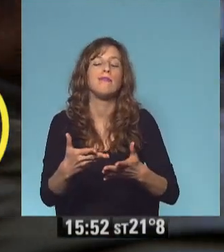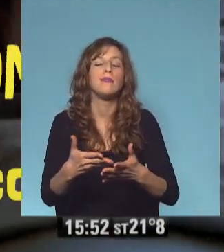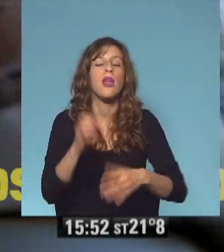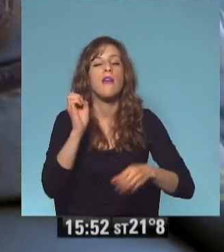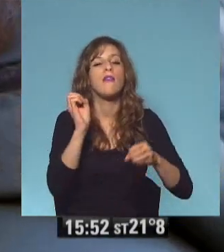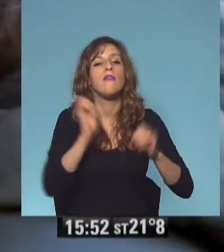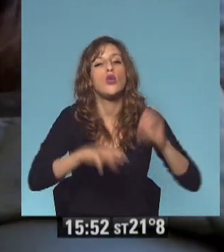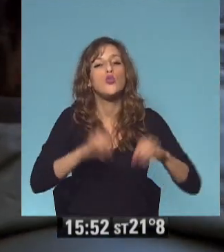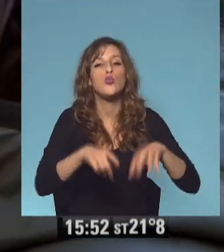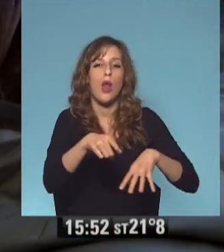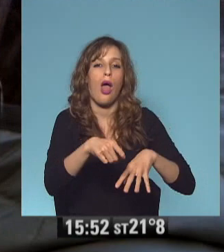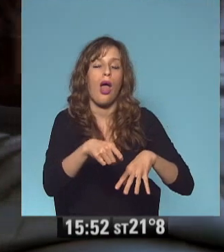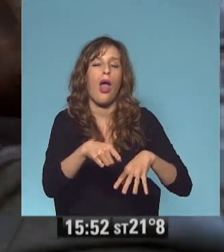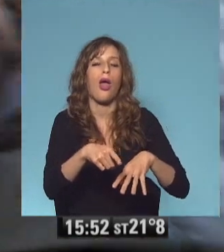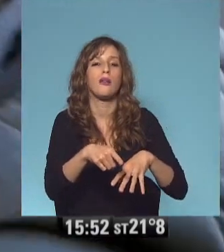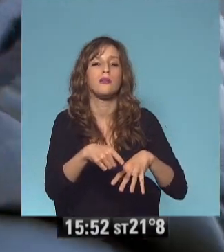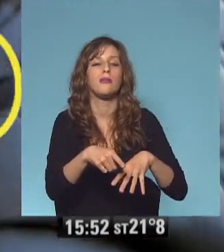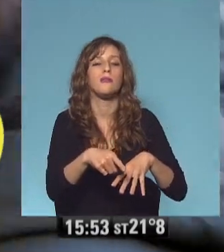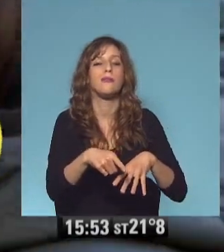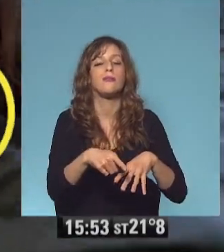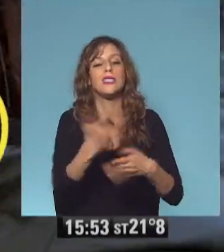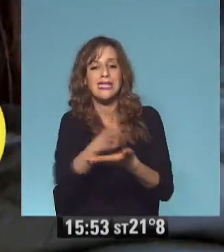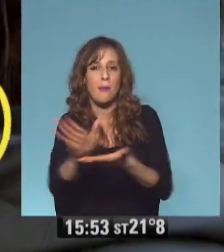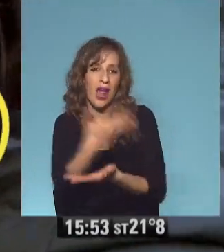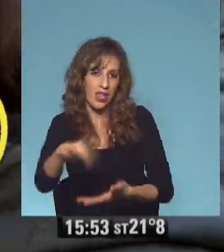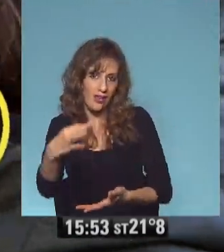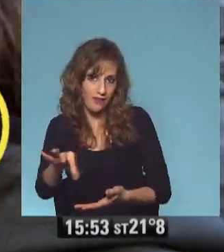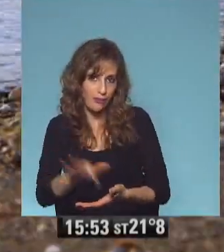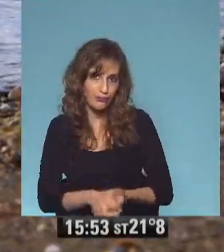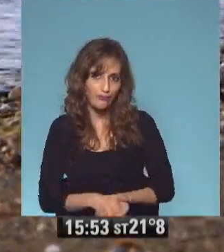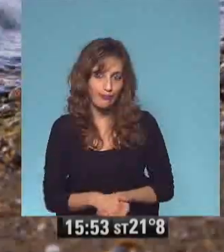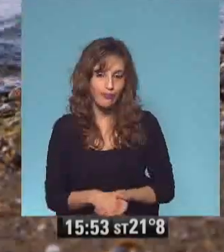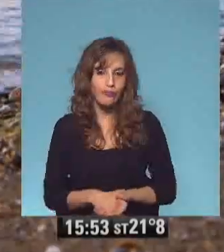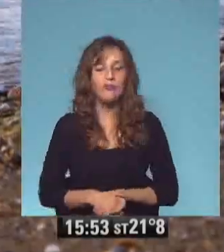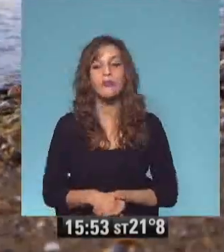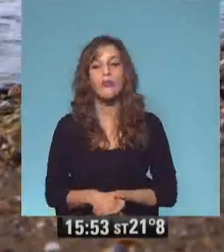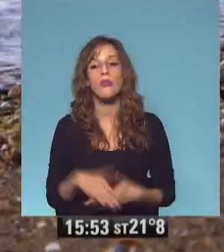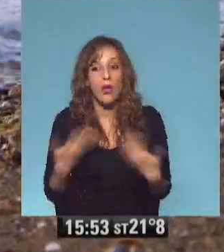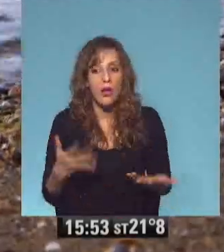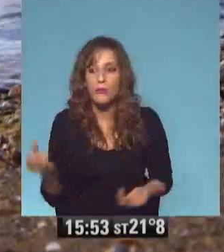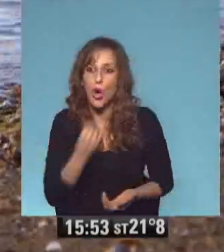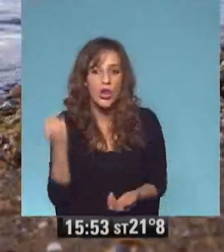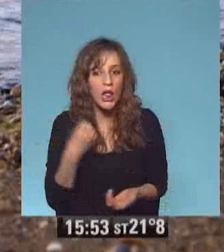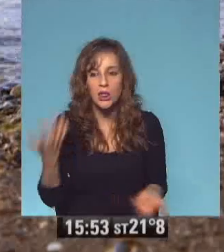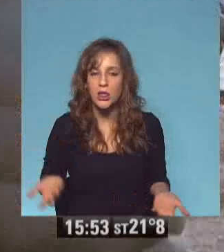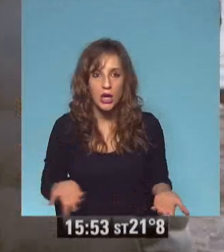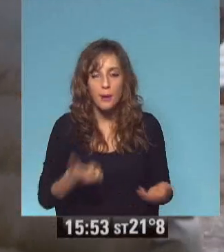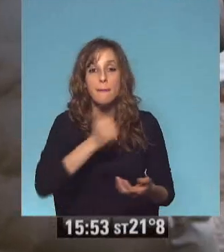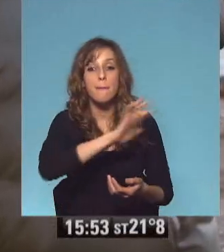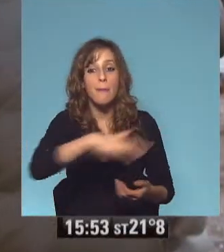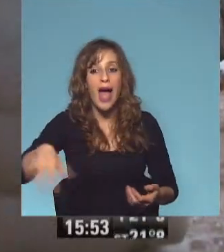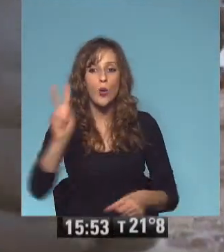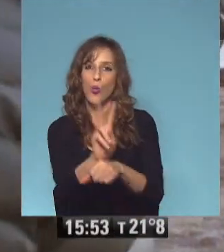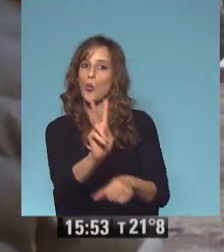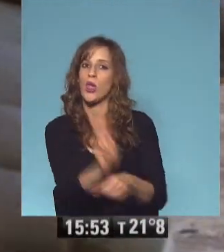tierra fértil Y los plásticos y los vidrios Separarlos para reciclaje Es súper importante entonces Cuidar el mar Sí,